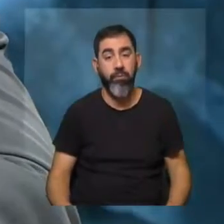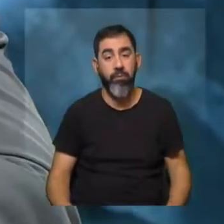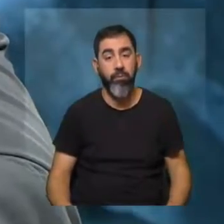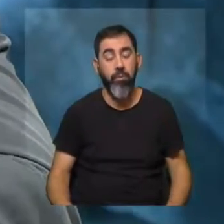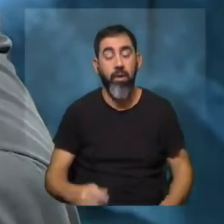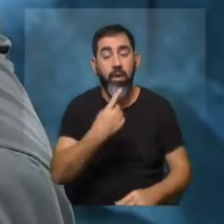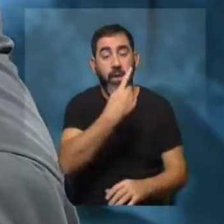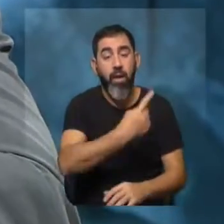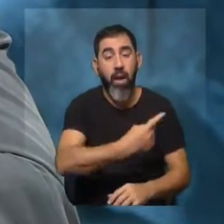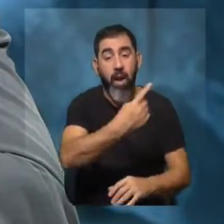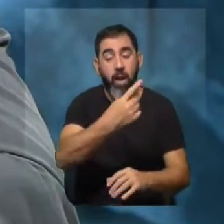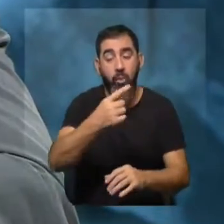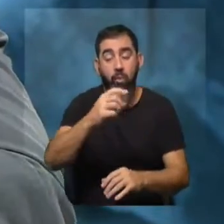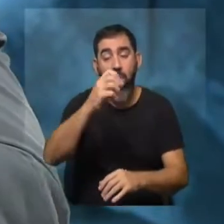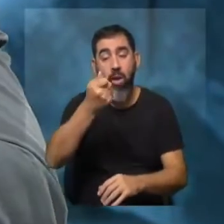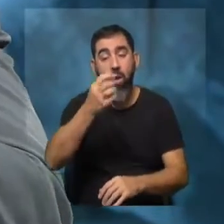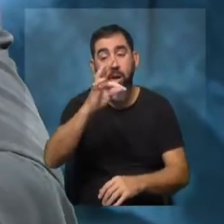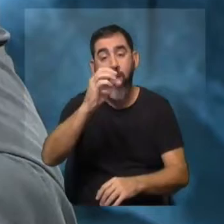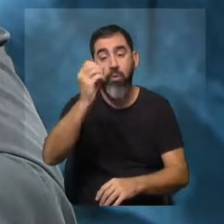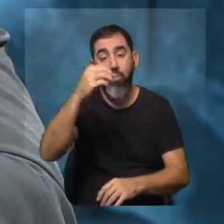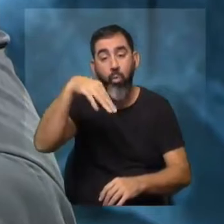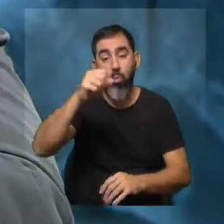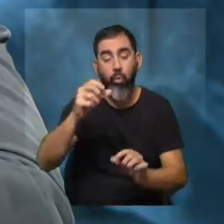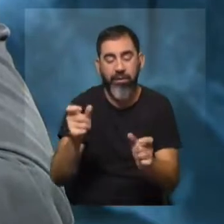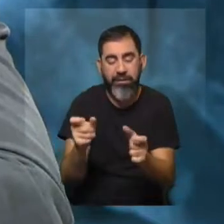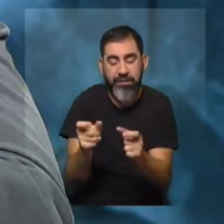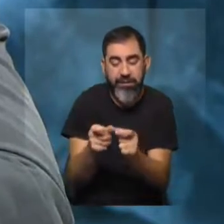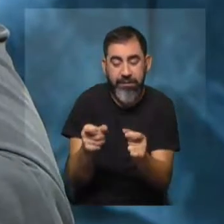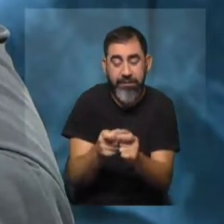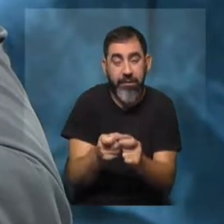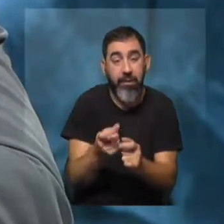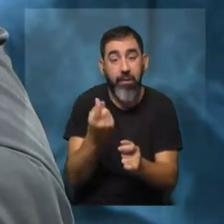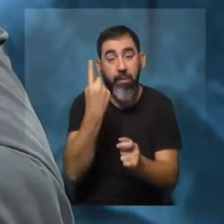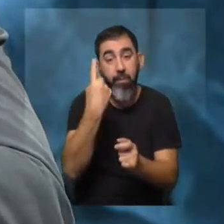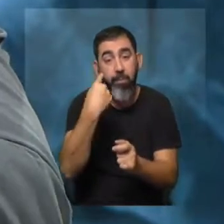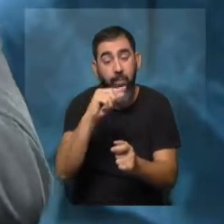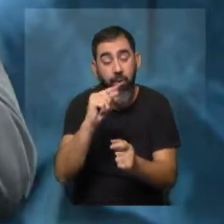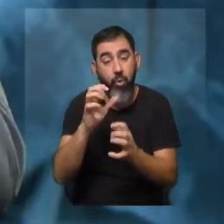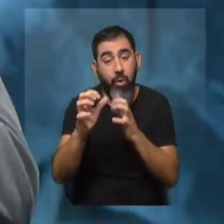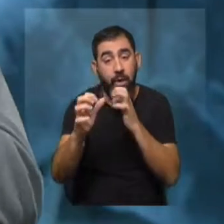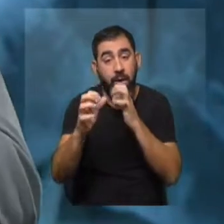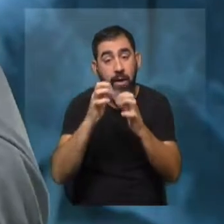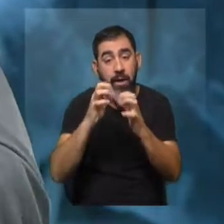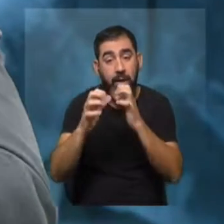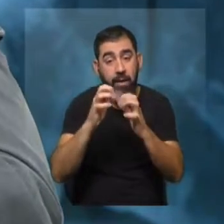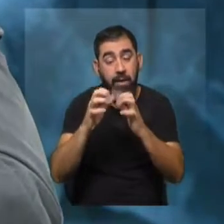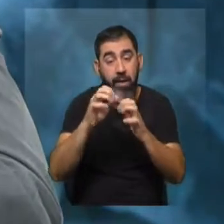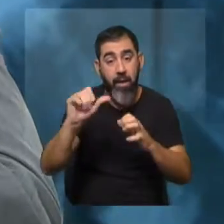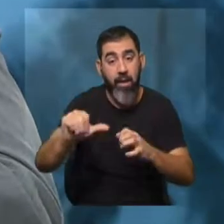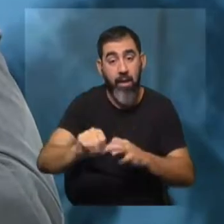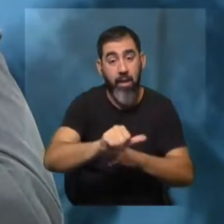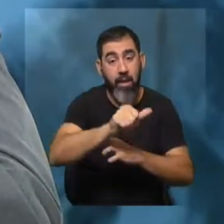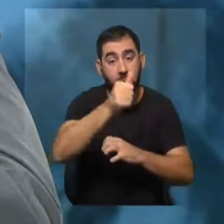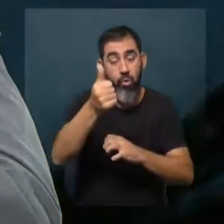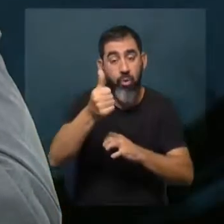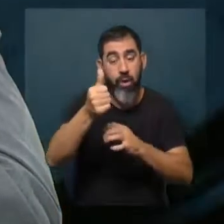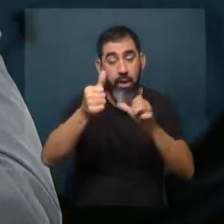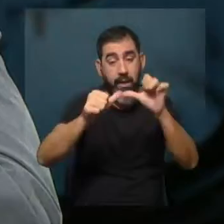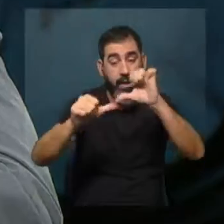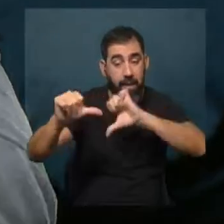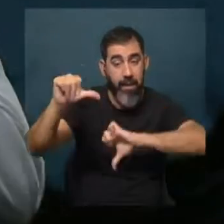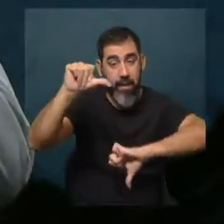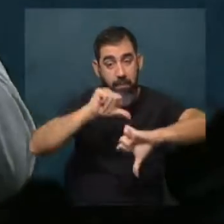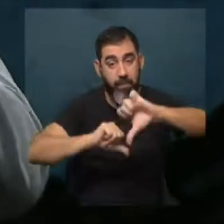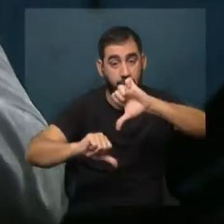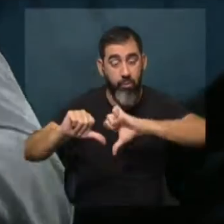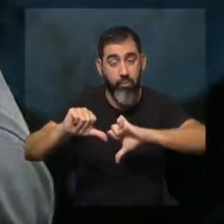átomo, puede ser muy, muy pequeña. El punto es que la energía que, por ejemplo, se obtiene en términos químicos